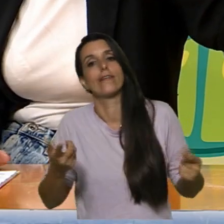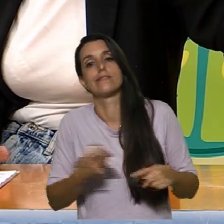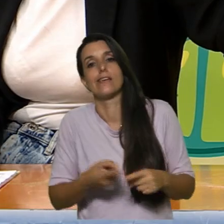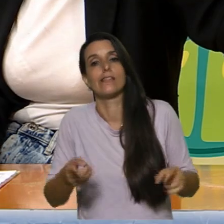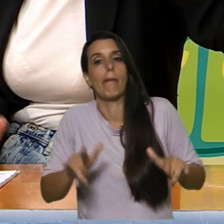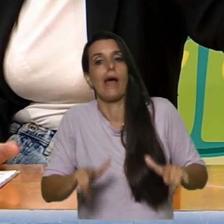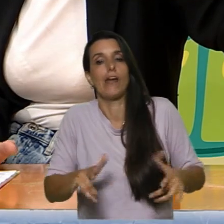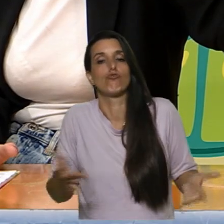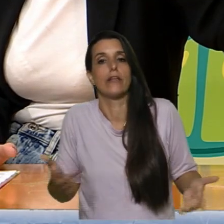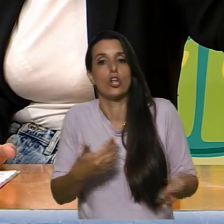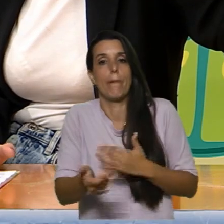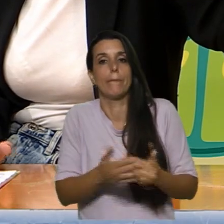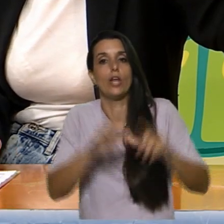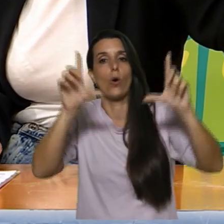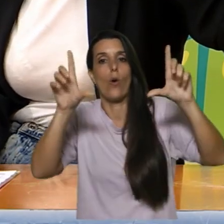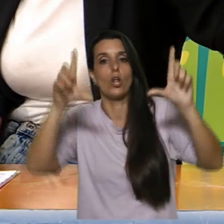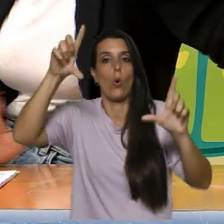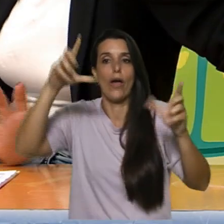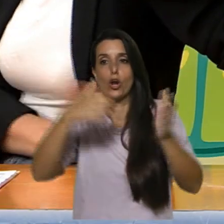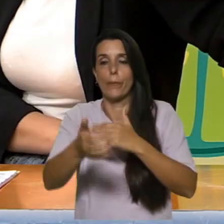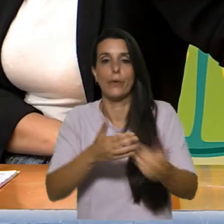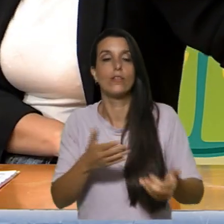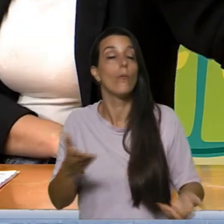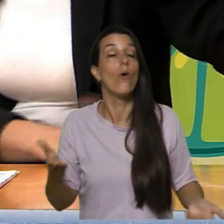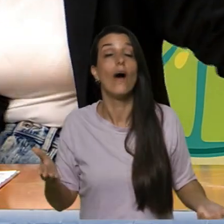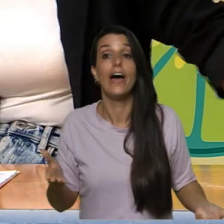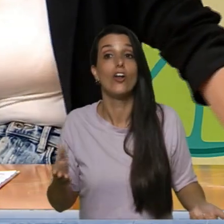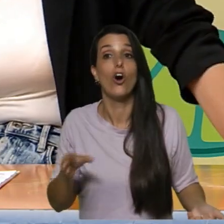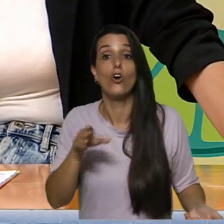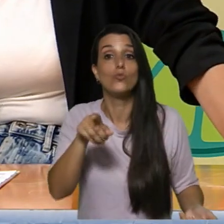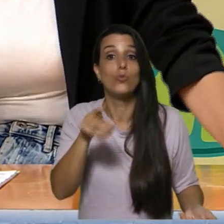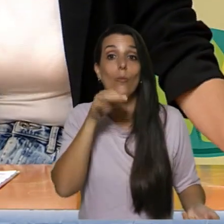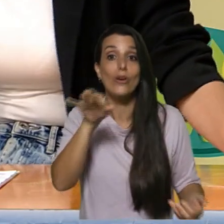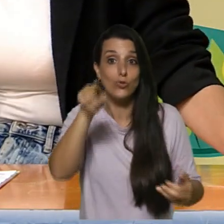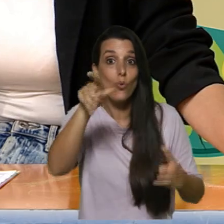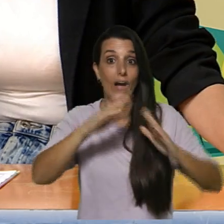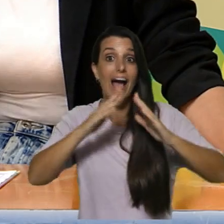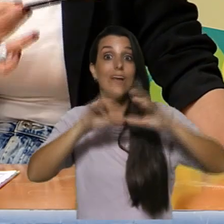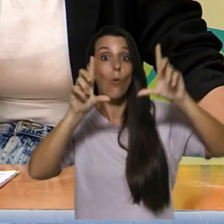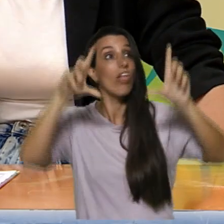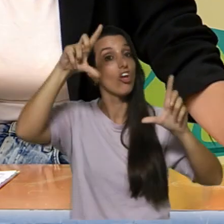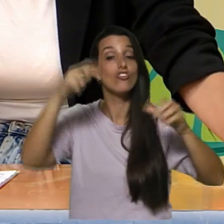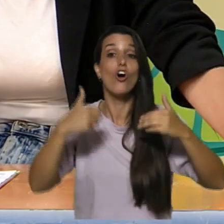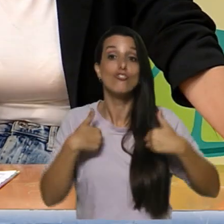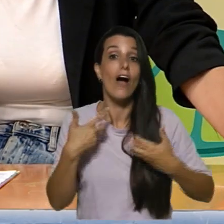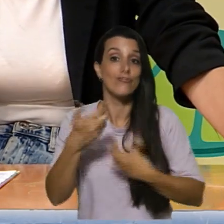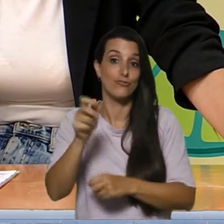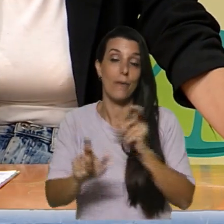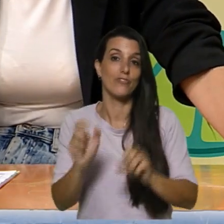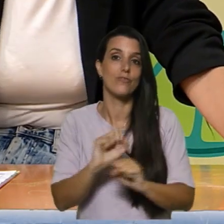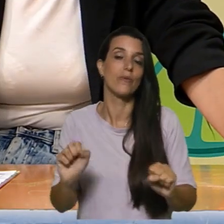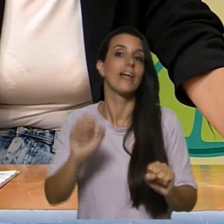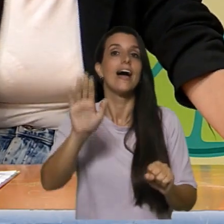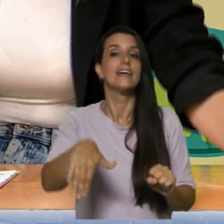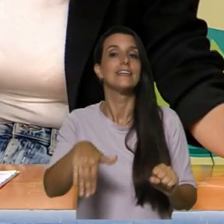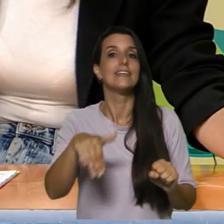Mala suerte da lo mismo si tenés el cuadro torcido. Bueno, Leo Lorenzo, dejate los cuadros torcidos, entonces. Yo voy ayudando a la gente si puedo. La pantalla